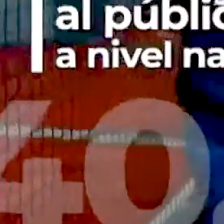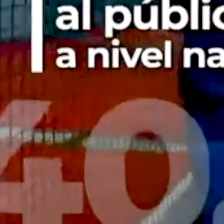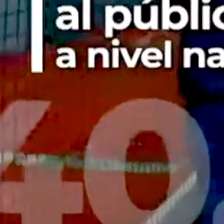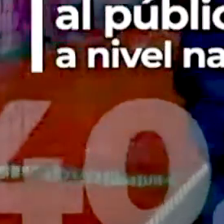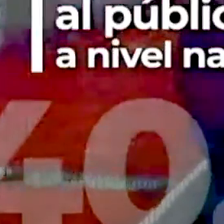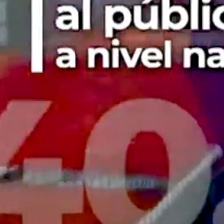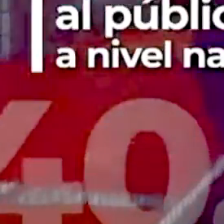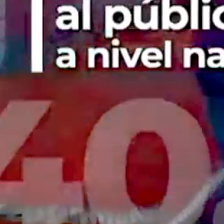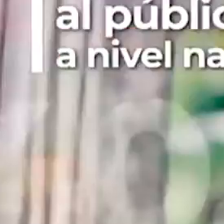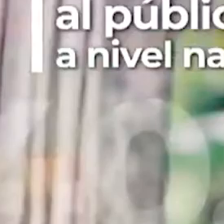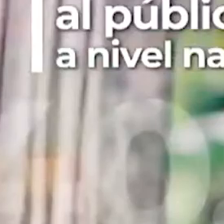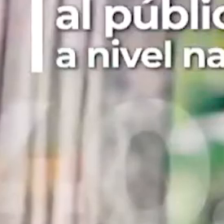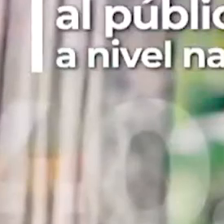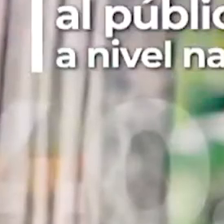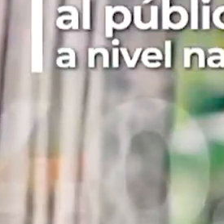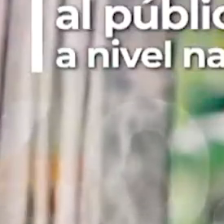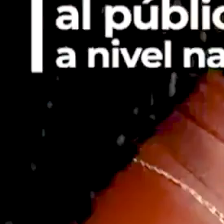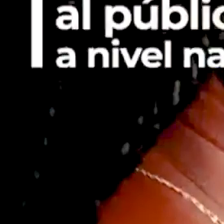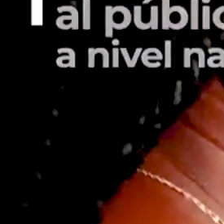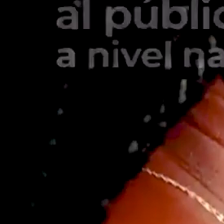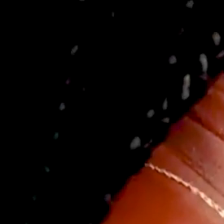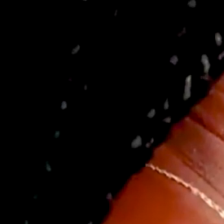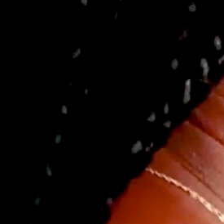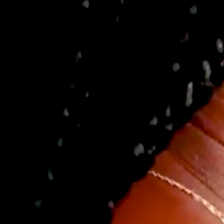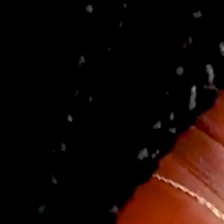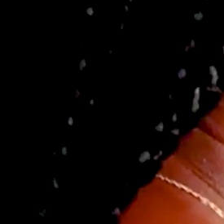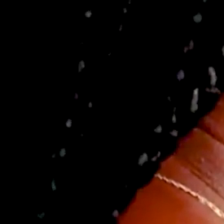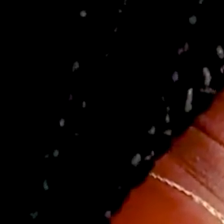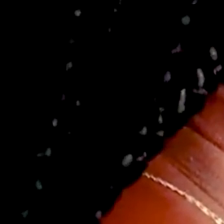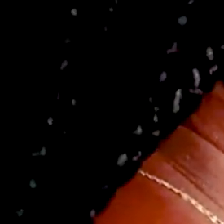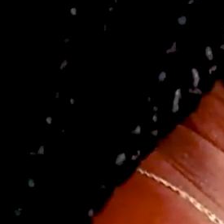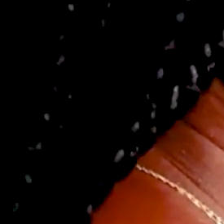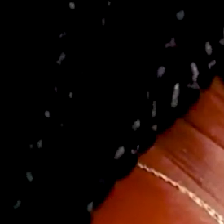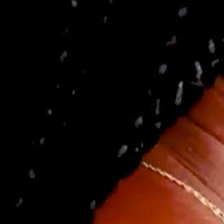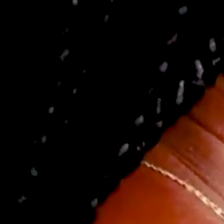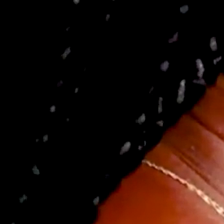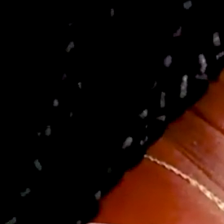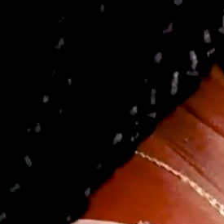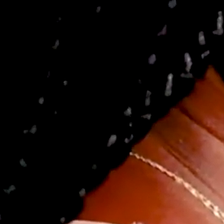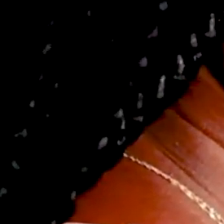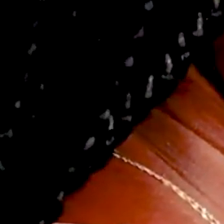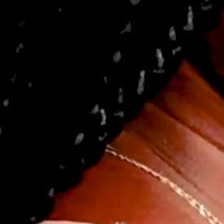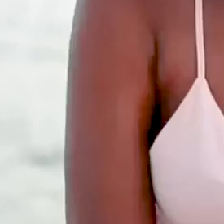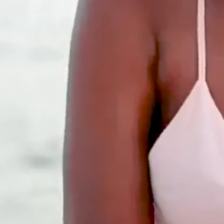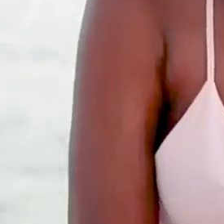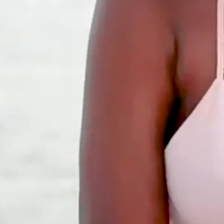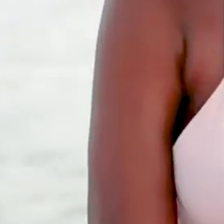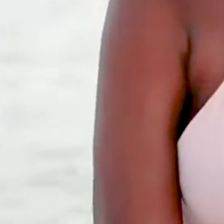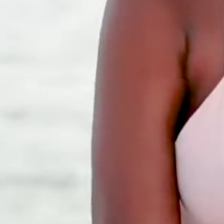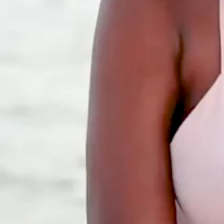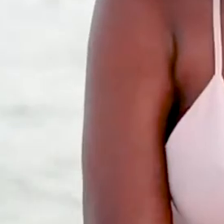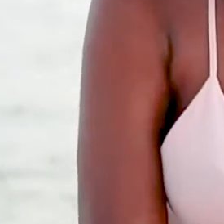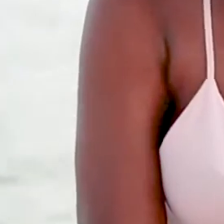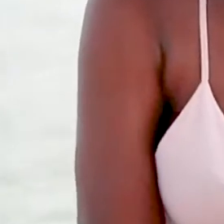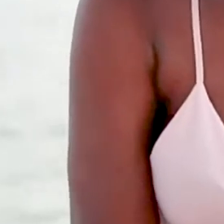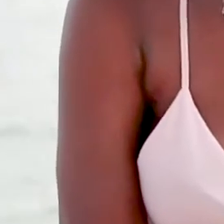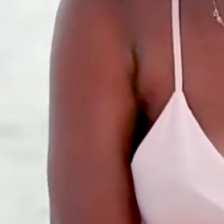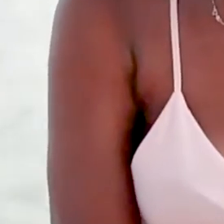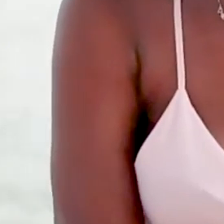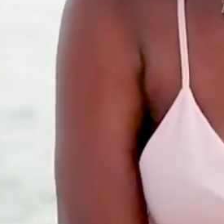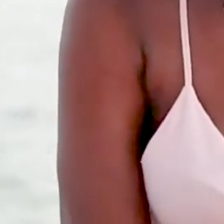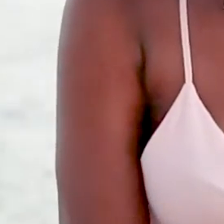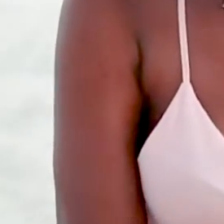40.744 orientaciones al público a nivel nacional. La Procuraduría juega un papel súper importante. Si las entidades